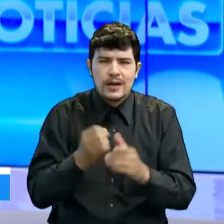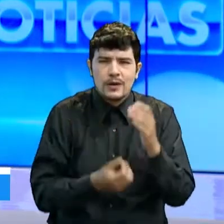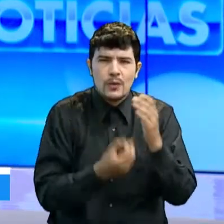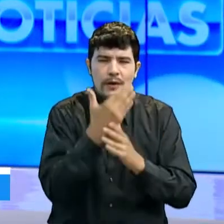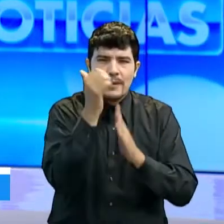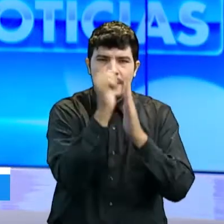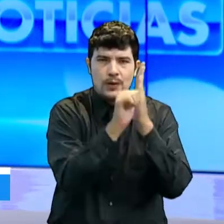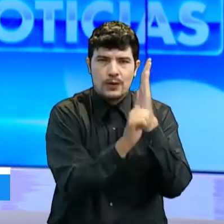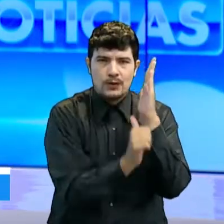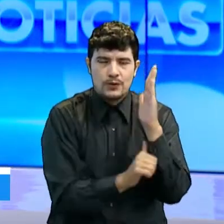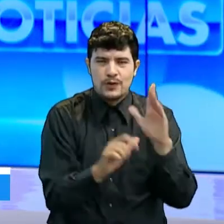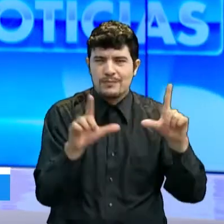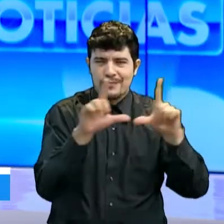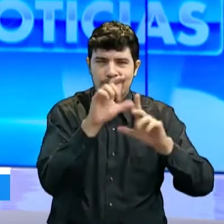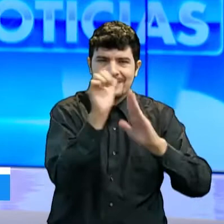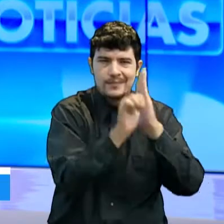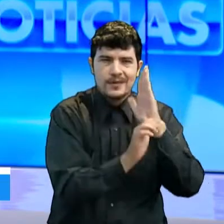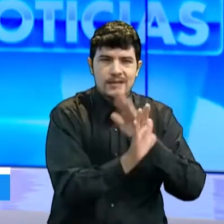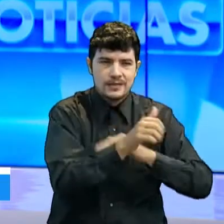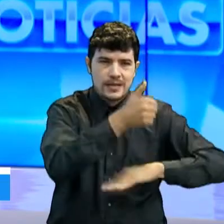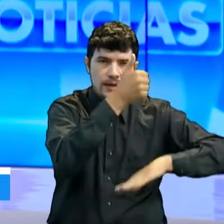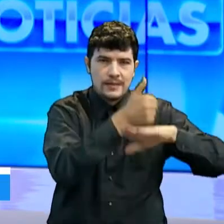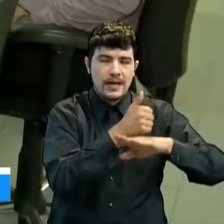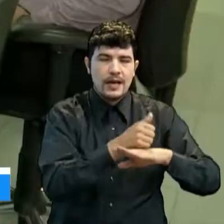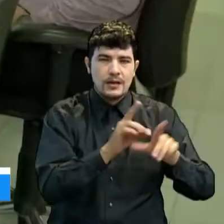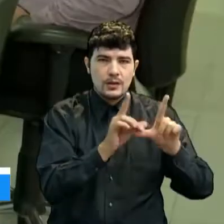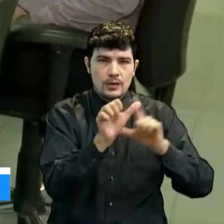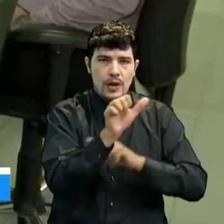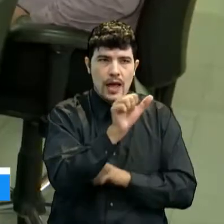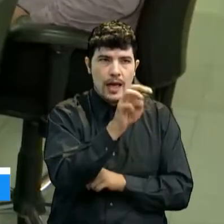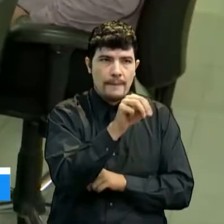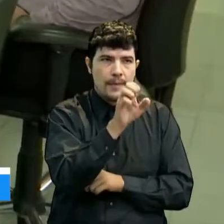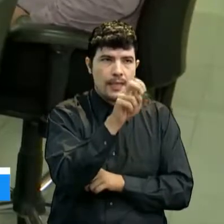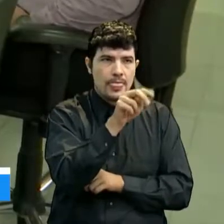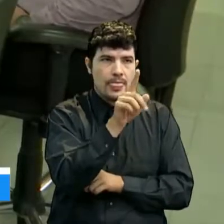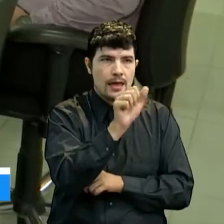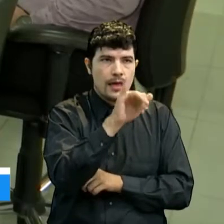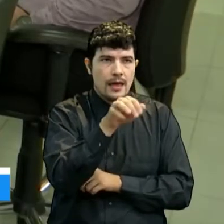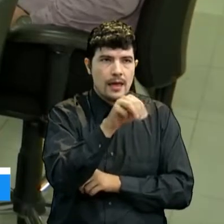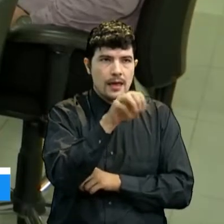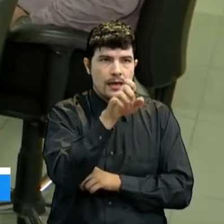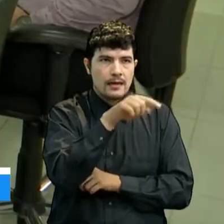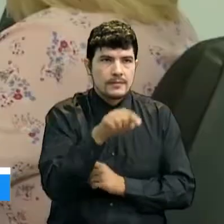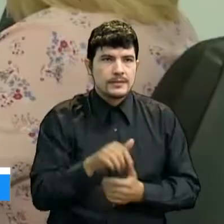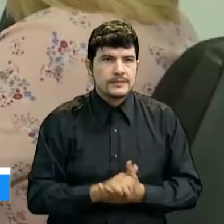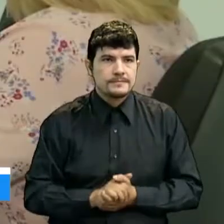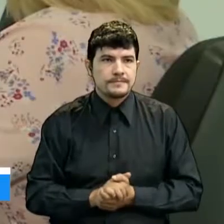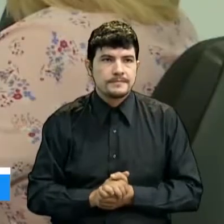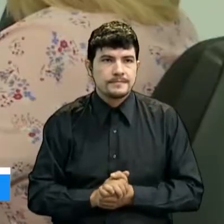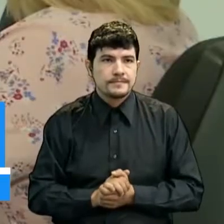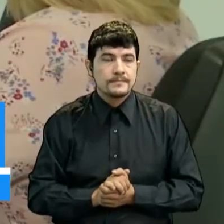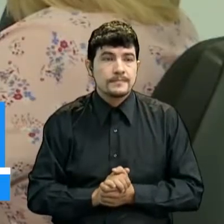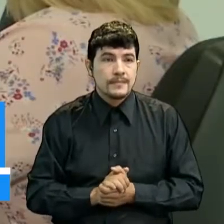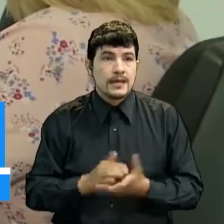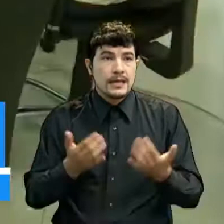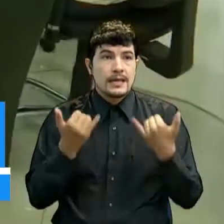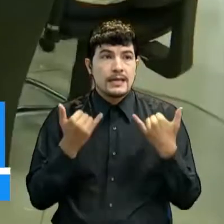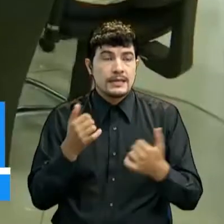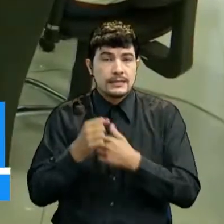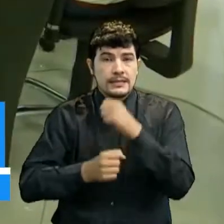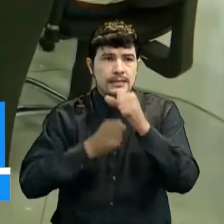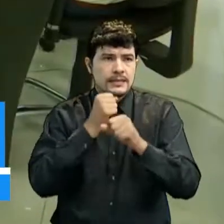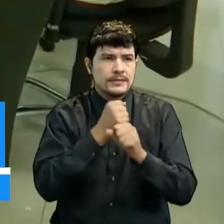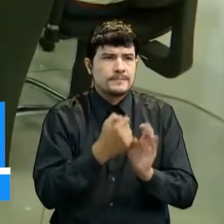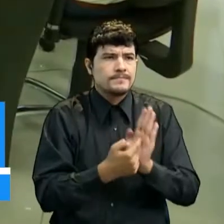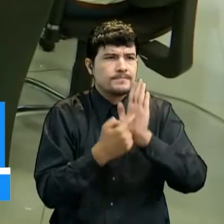nueva administración en cabeza de la doctora Amanda Jaimes. El informe de los primeros seis meses del 2020 del Canal TRO reflejó los retos a